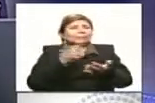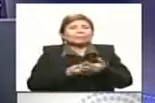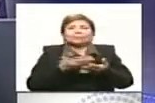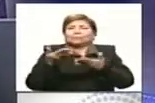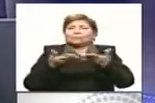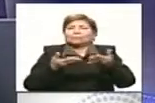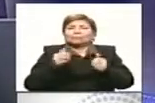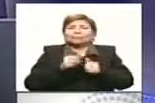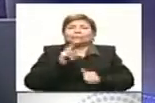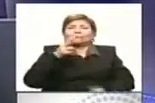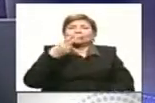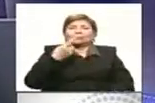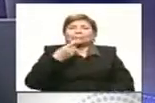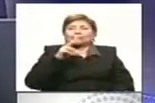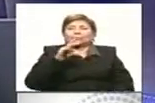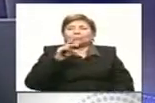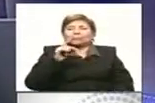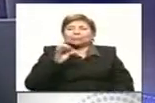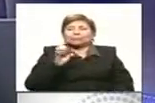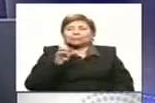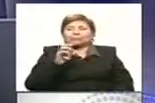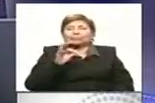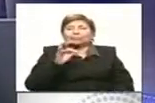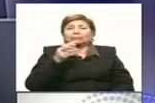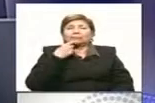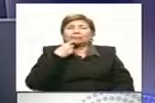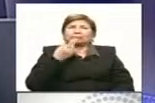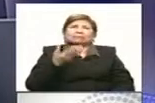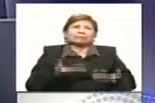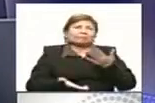ejecutar 2.109 millones de soles, es decir,